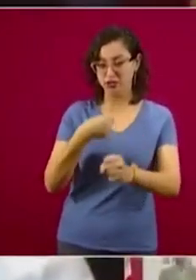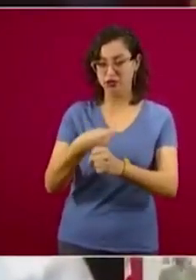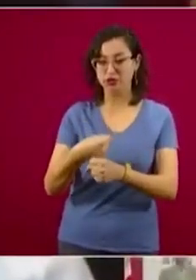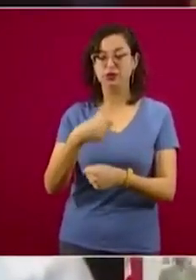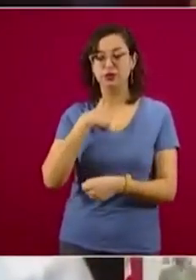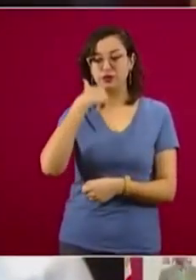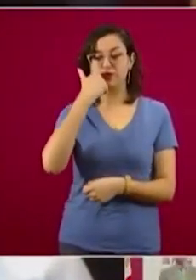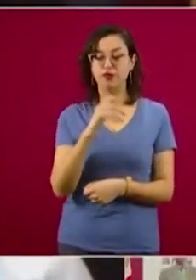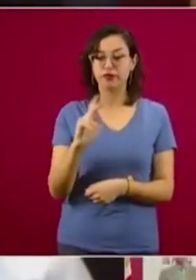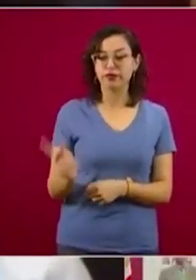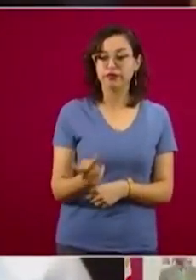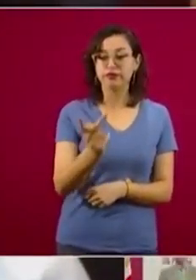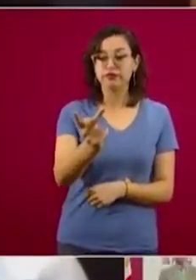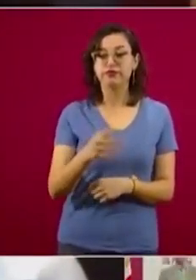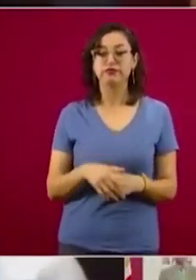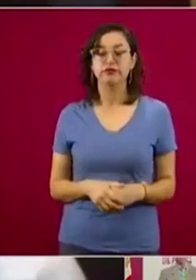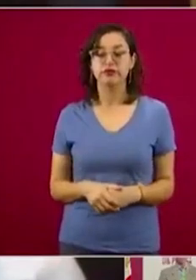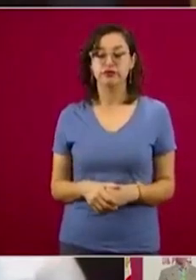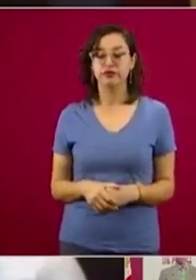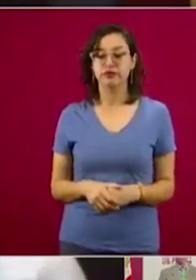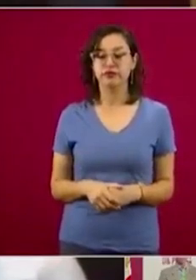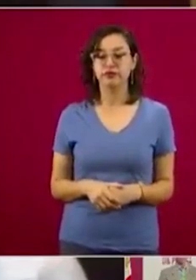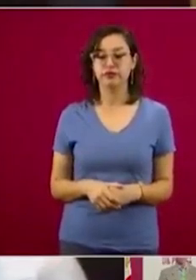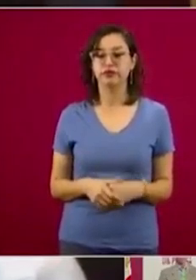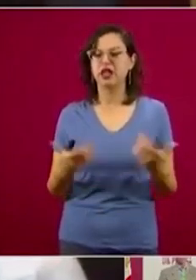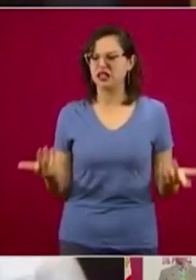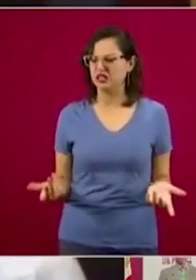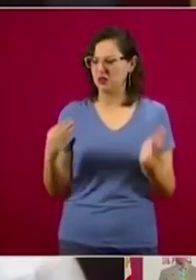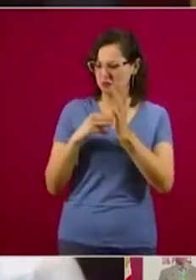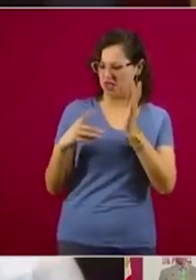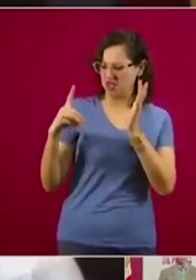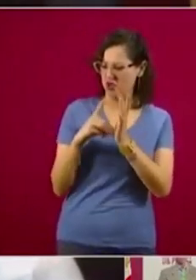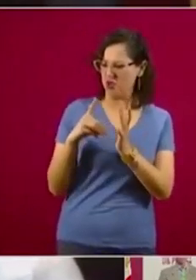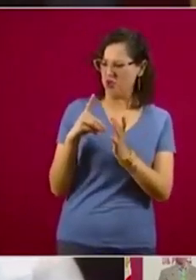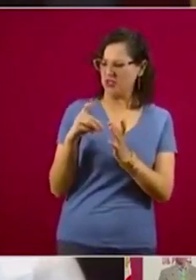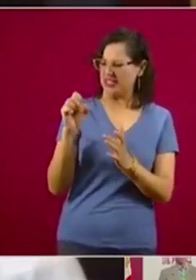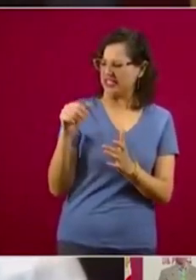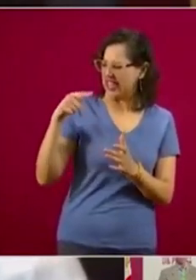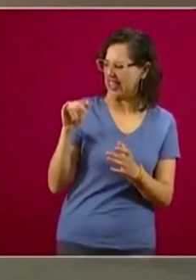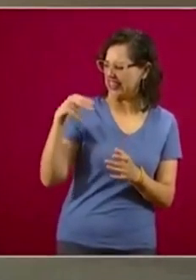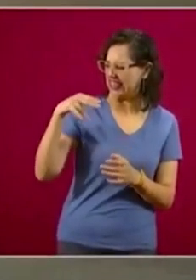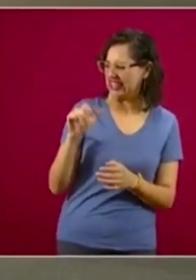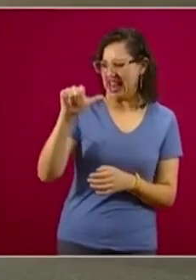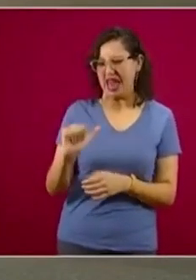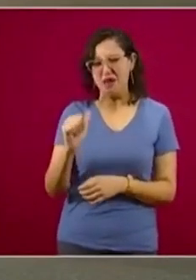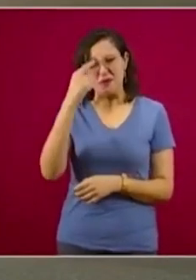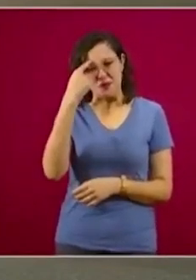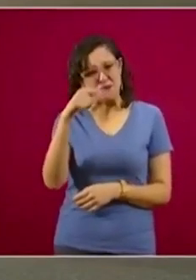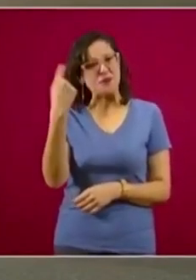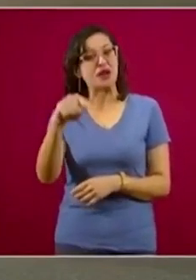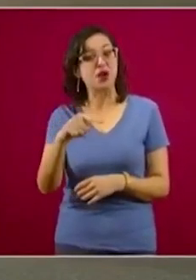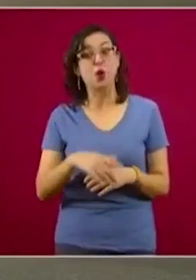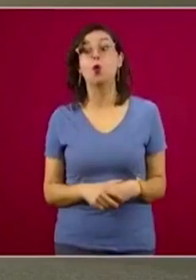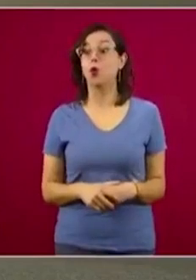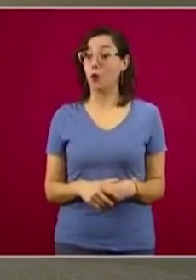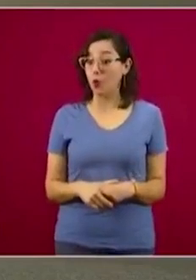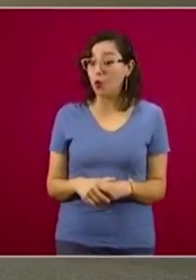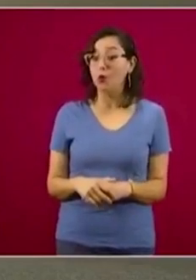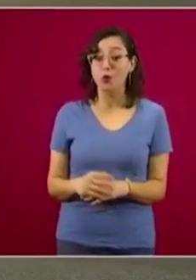quiero preguntar es por qué utilizamos el método centinela y para qué sirve exactamente jaja esto me lo han preguntado muchas